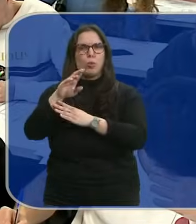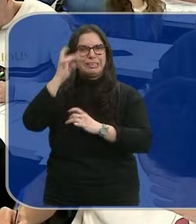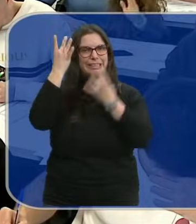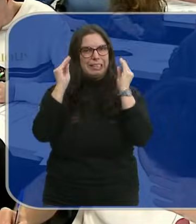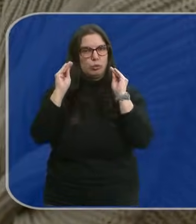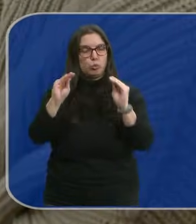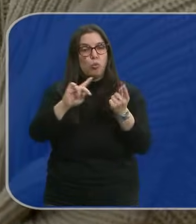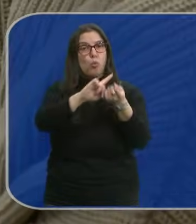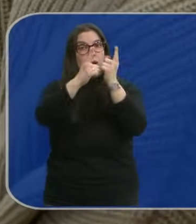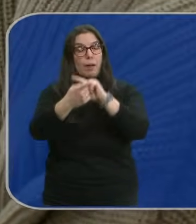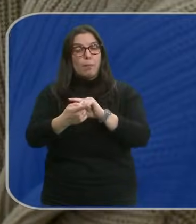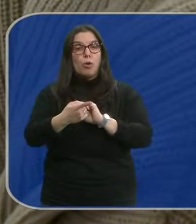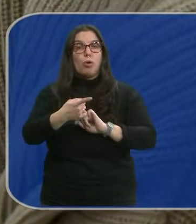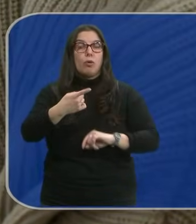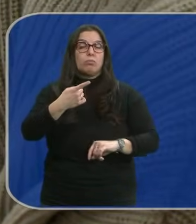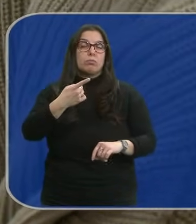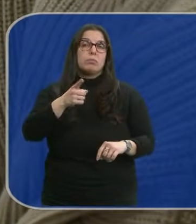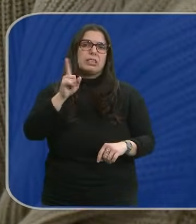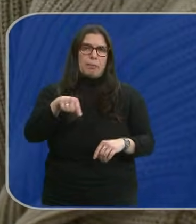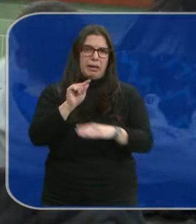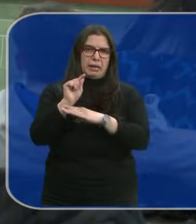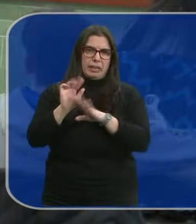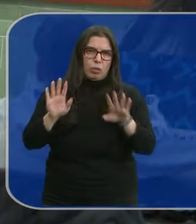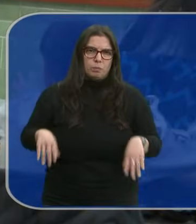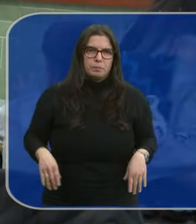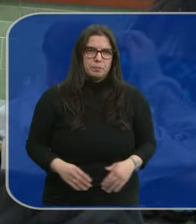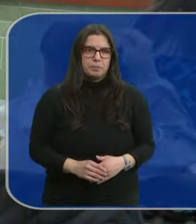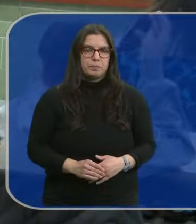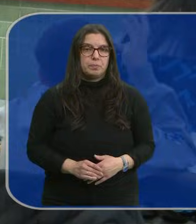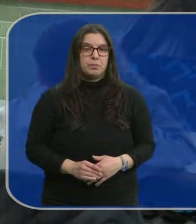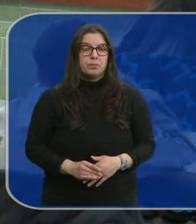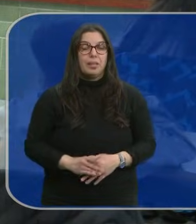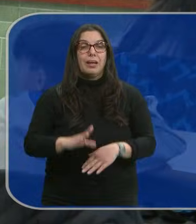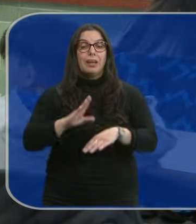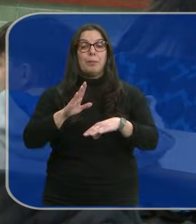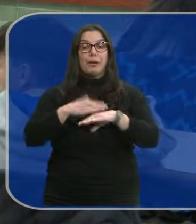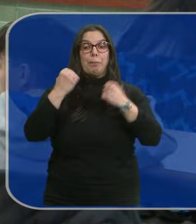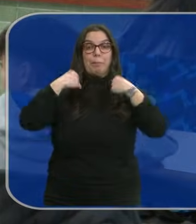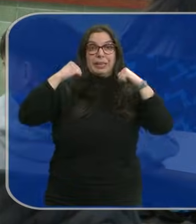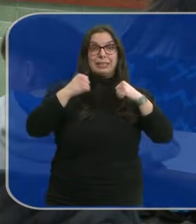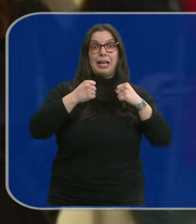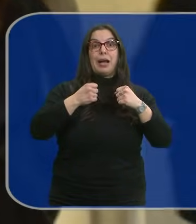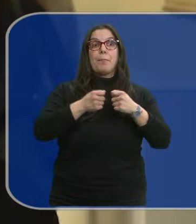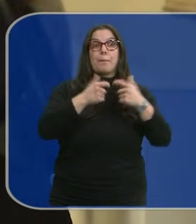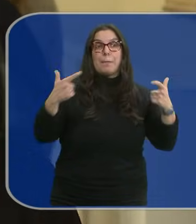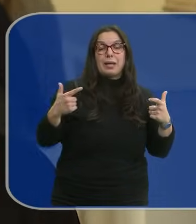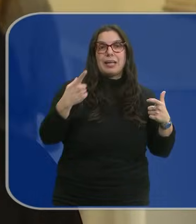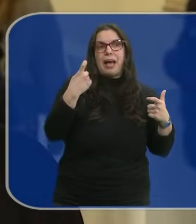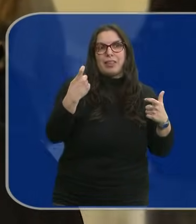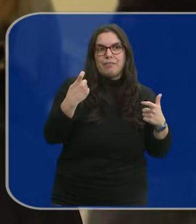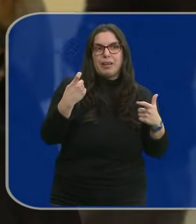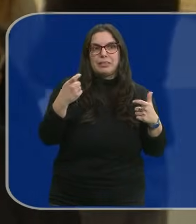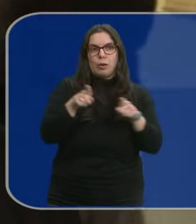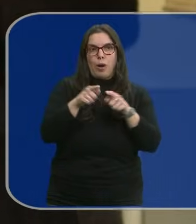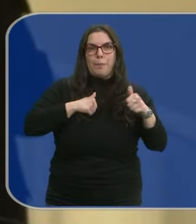propuestas, cambios que, sin embargo, también han recibido críticas. Para que haya más prácticas necesitamos ampliar el número de